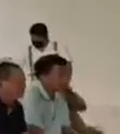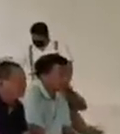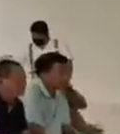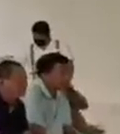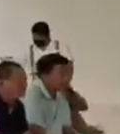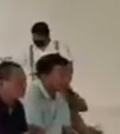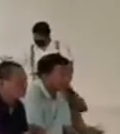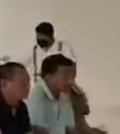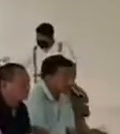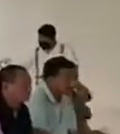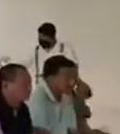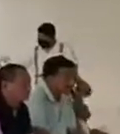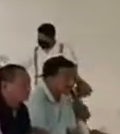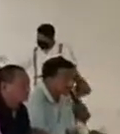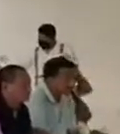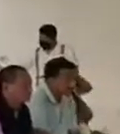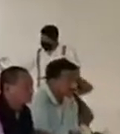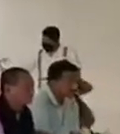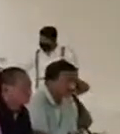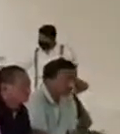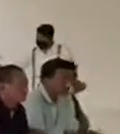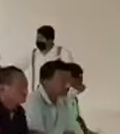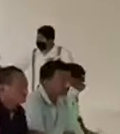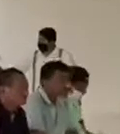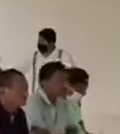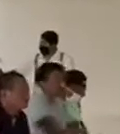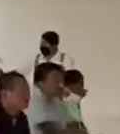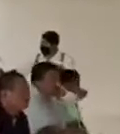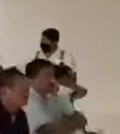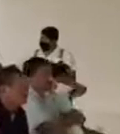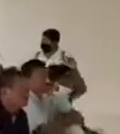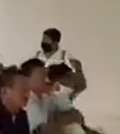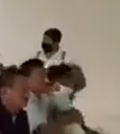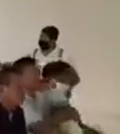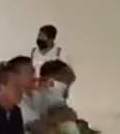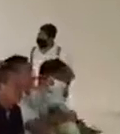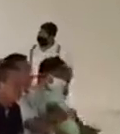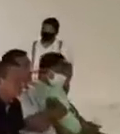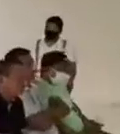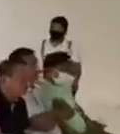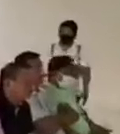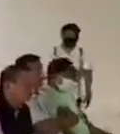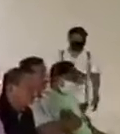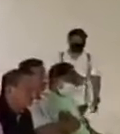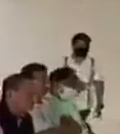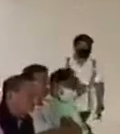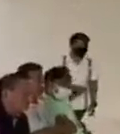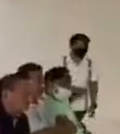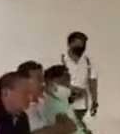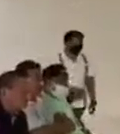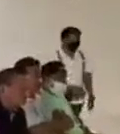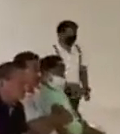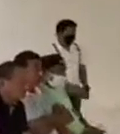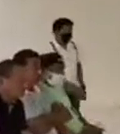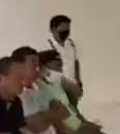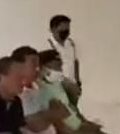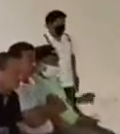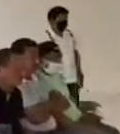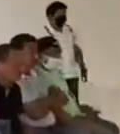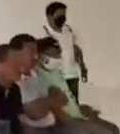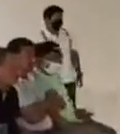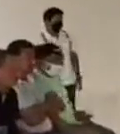Guanajuato. La licenciada María Elena Victorina de Sama, licenciada gobernadora del Estado de Quintana Roo.